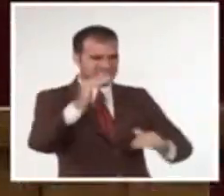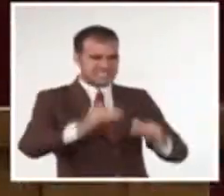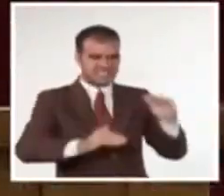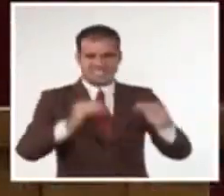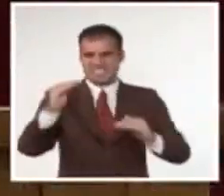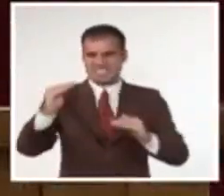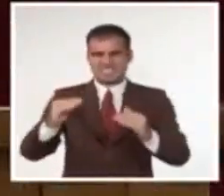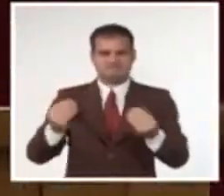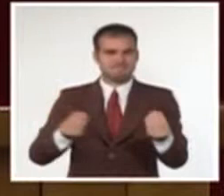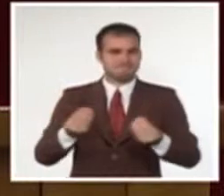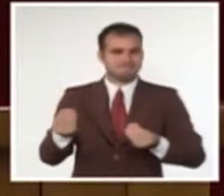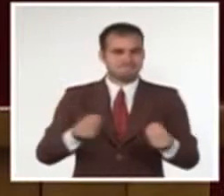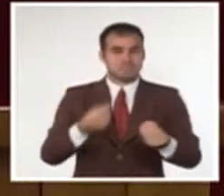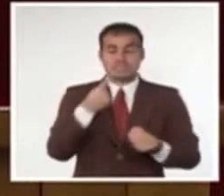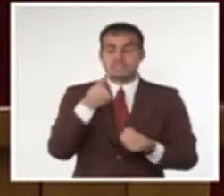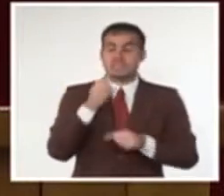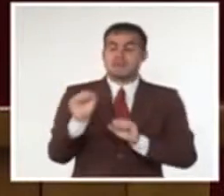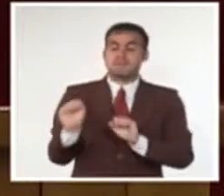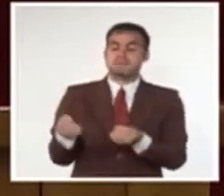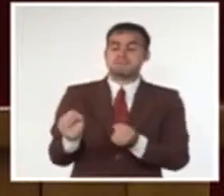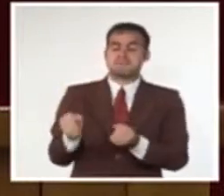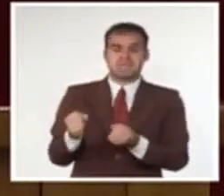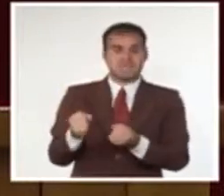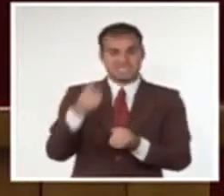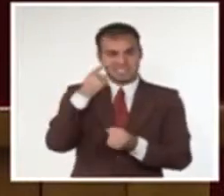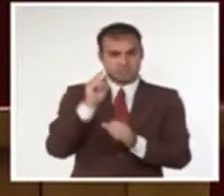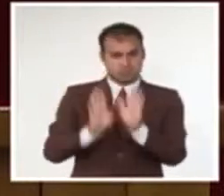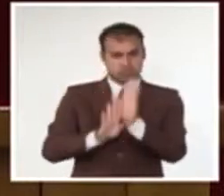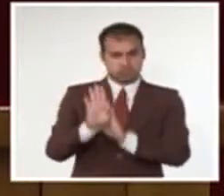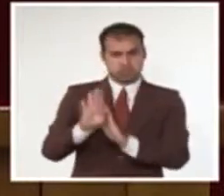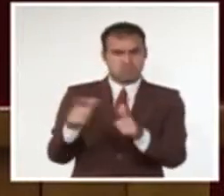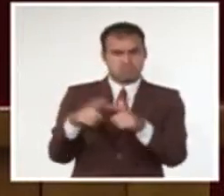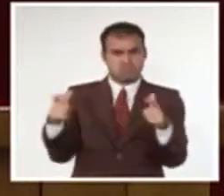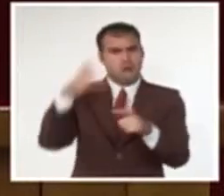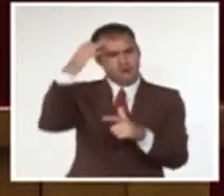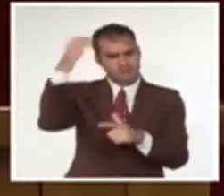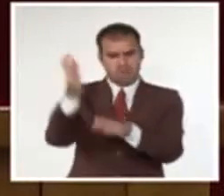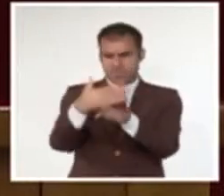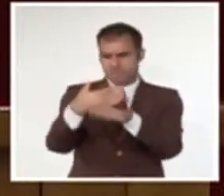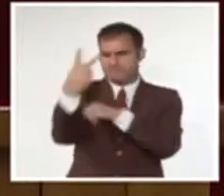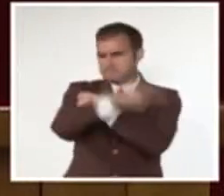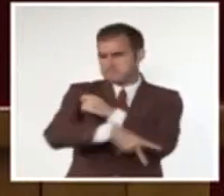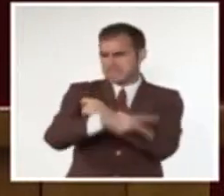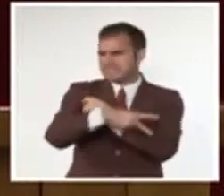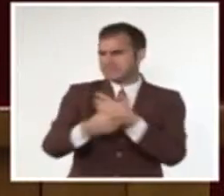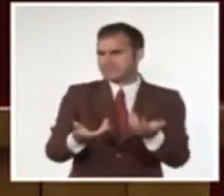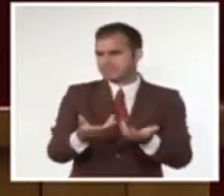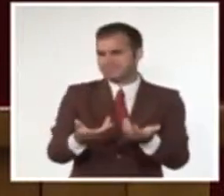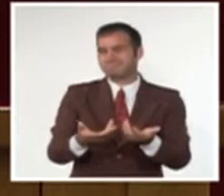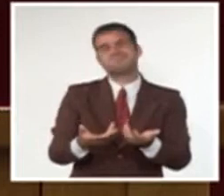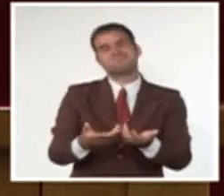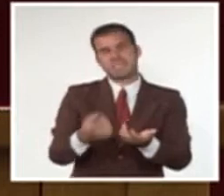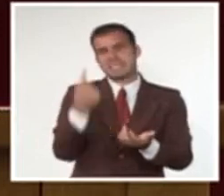político del gran capital transnacional sobre los gobiernos de numerosos países son características visibles y cada